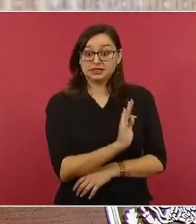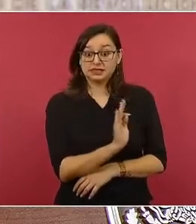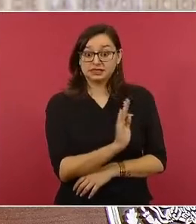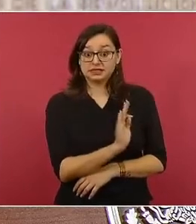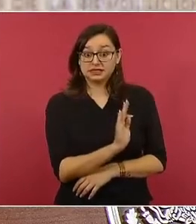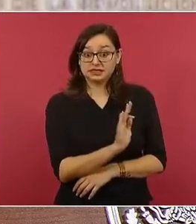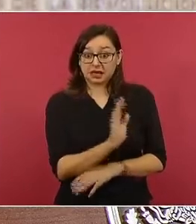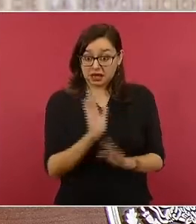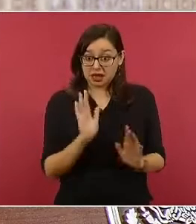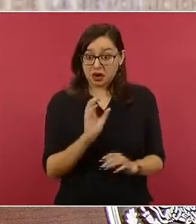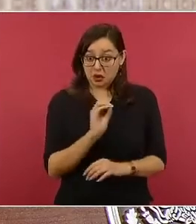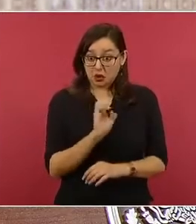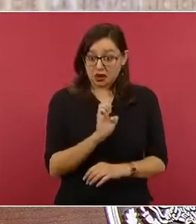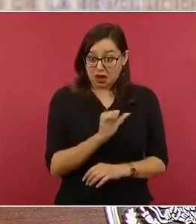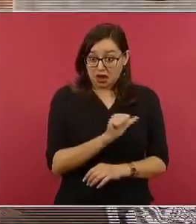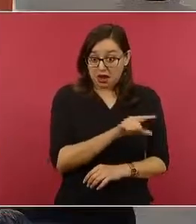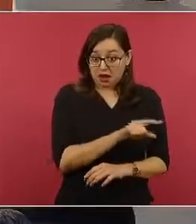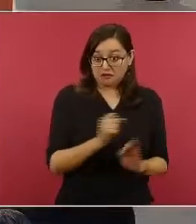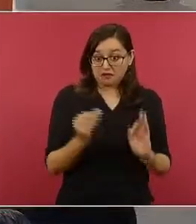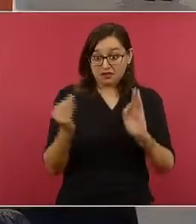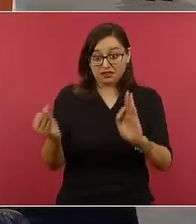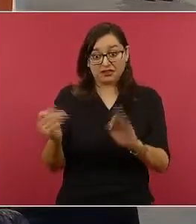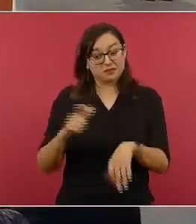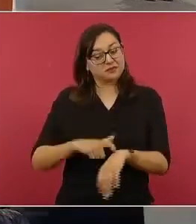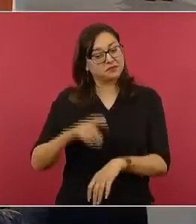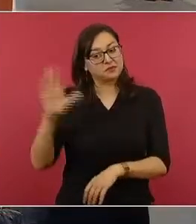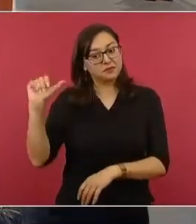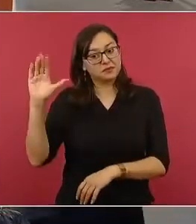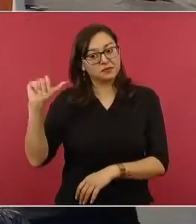Almagro. Bueno, ya me voy.